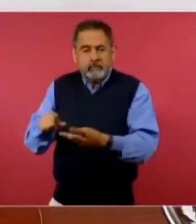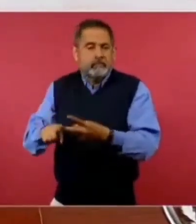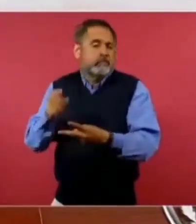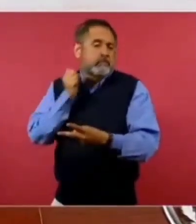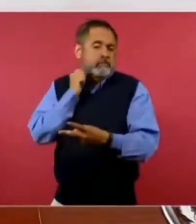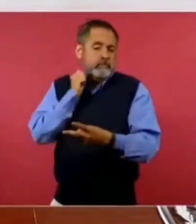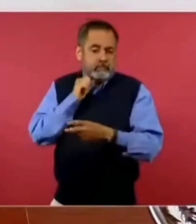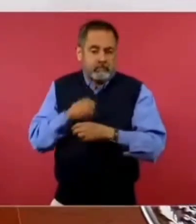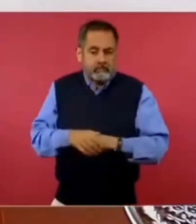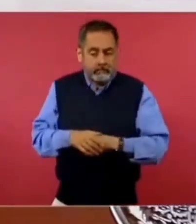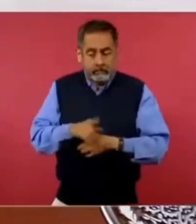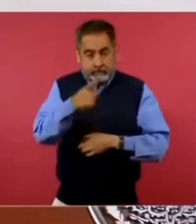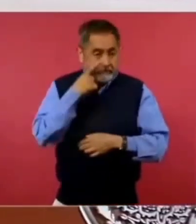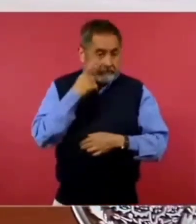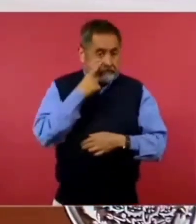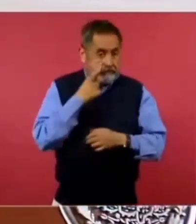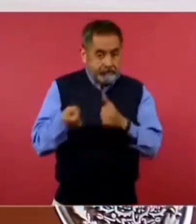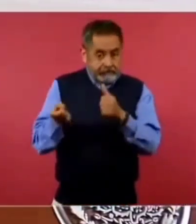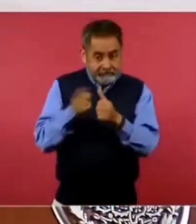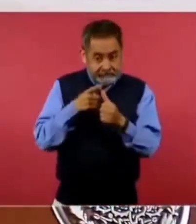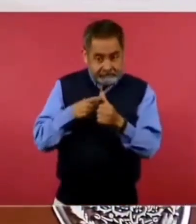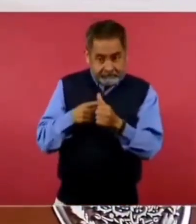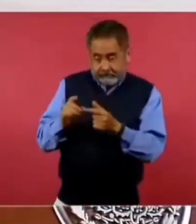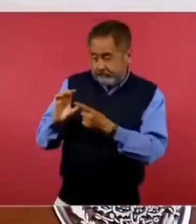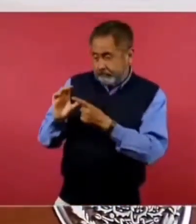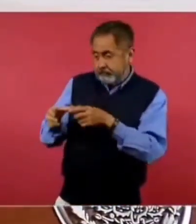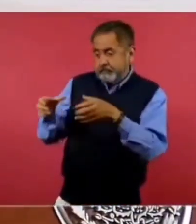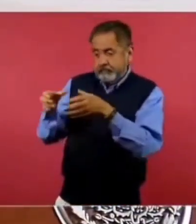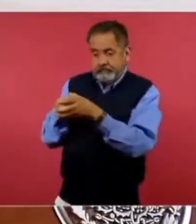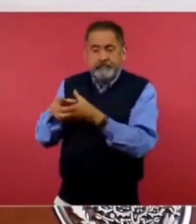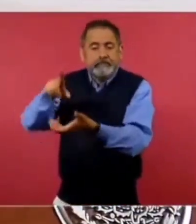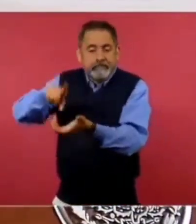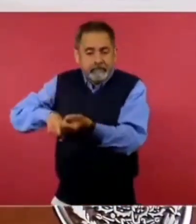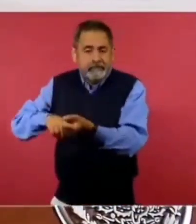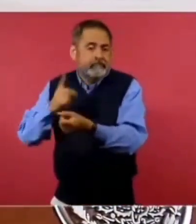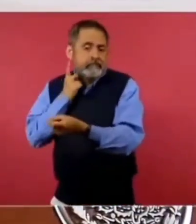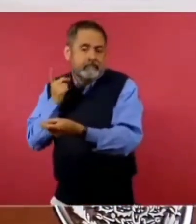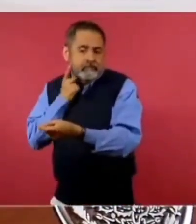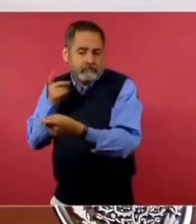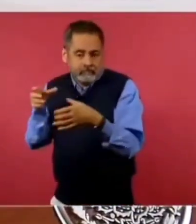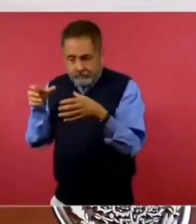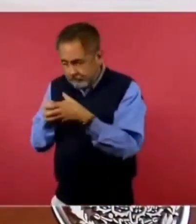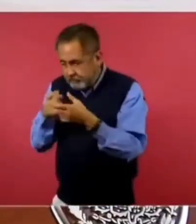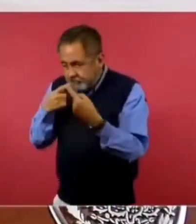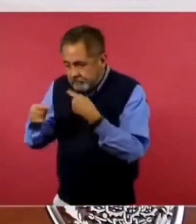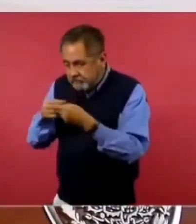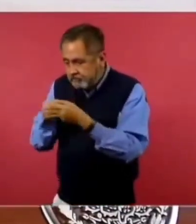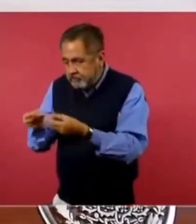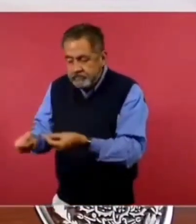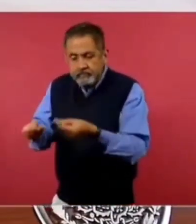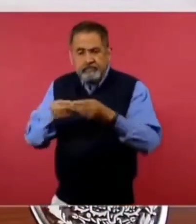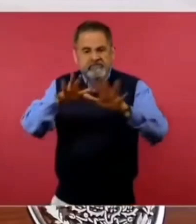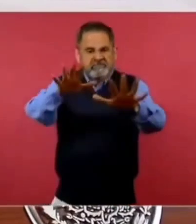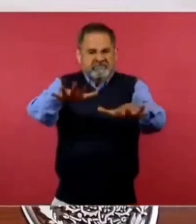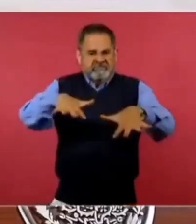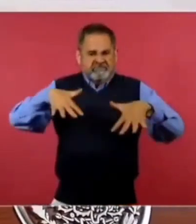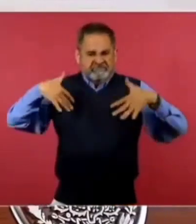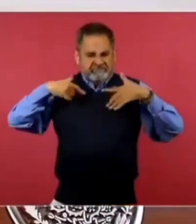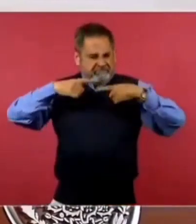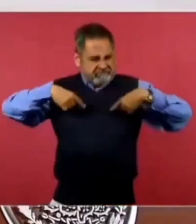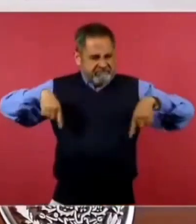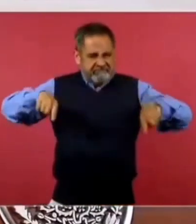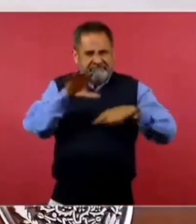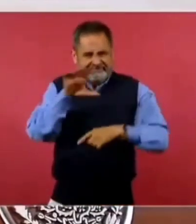luego va al pleno, se vota. Como se trata de reforma constitucional,